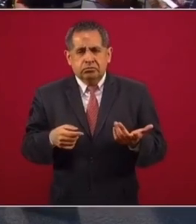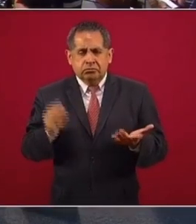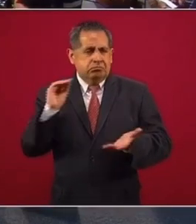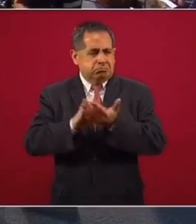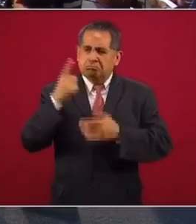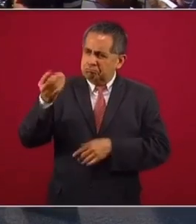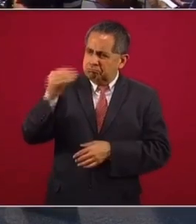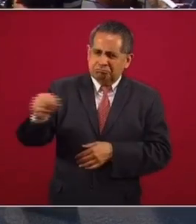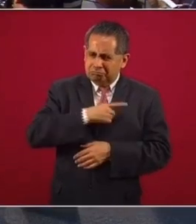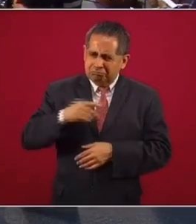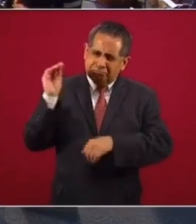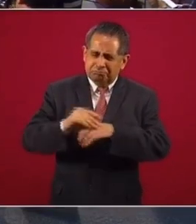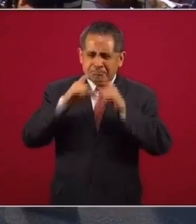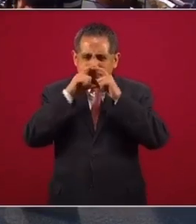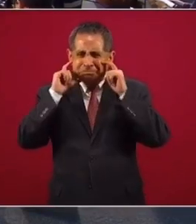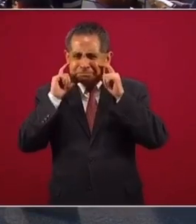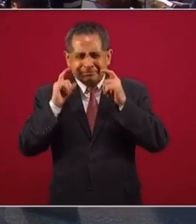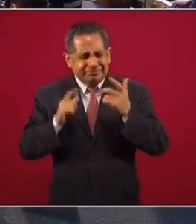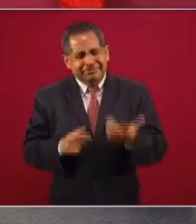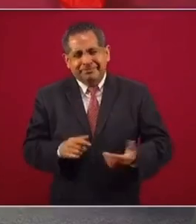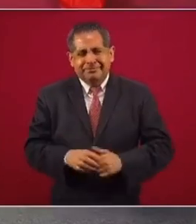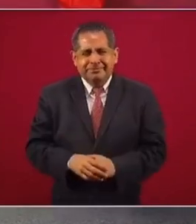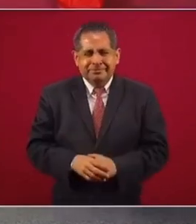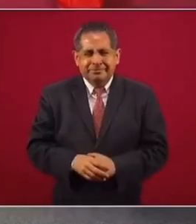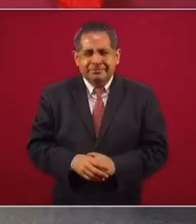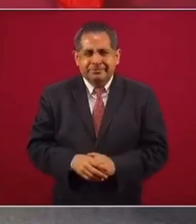ponga cubreboca.